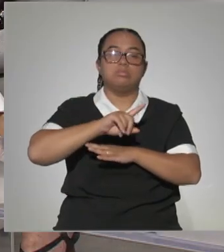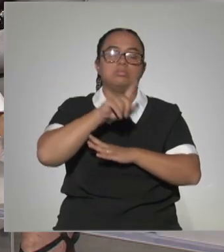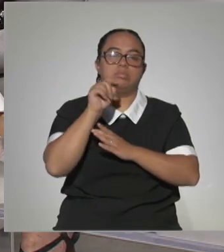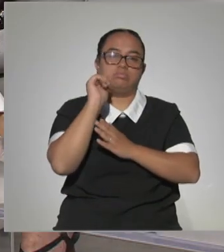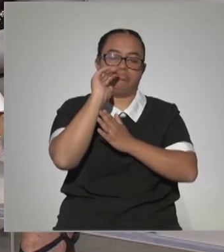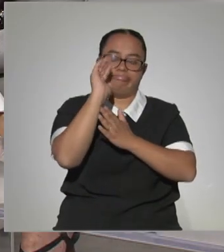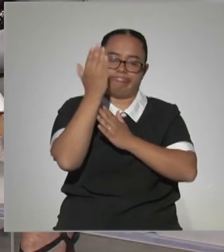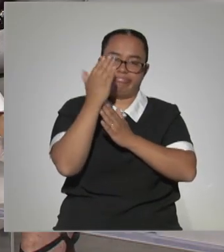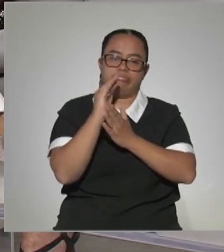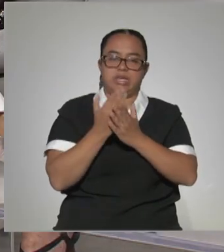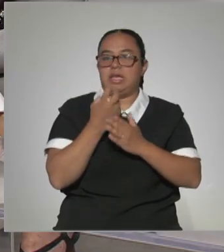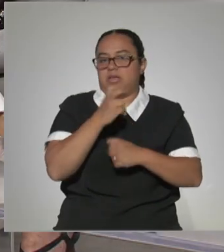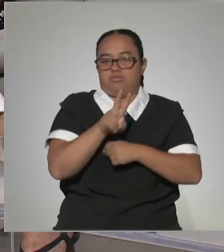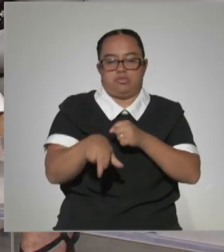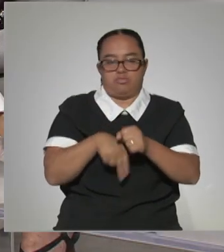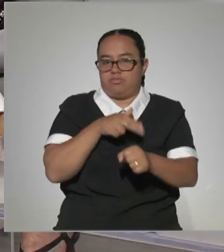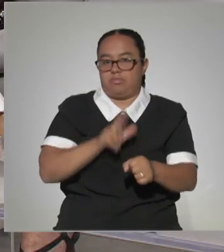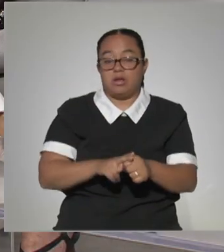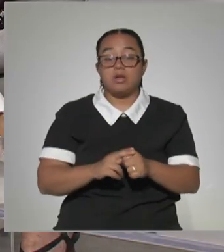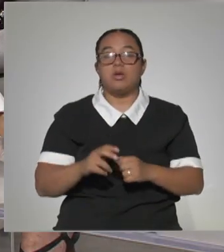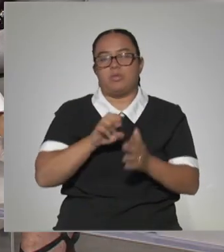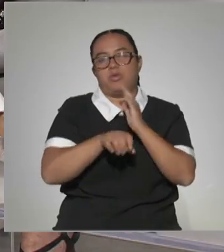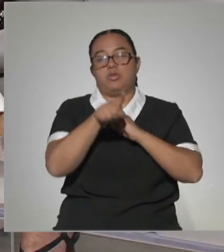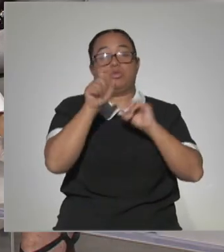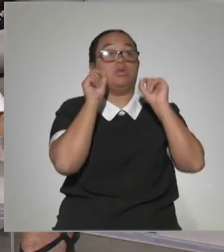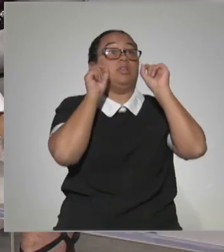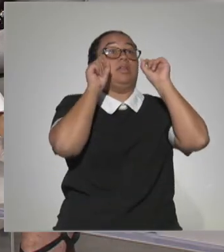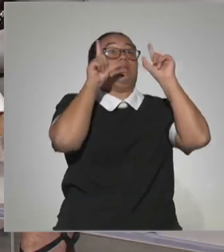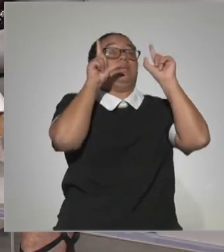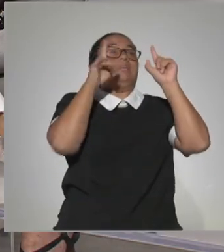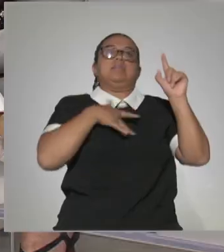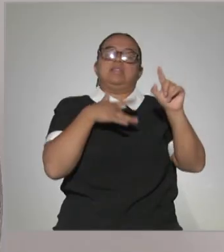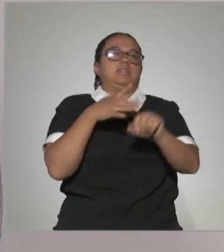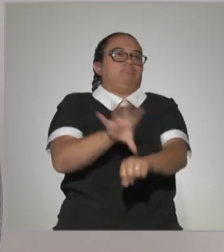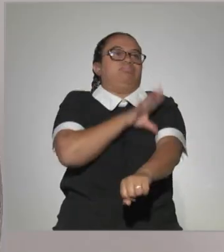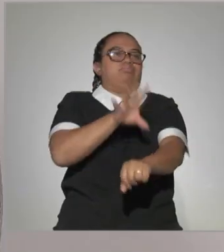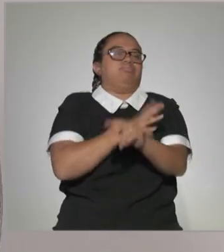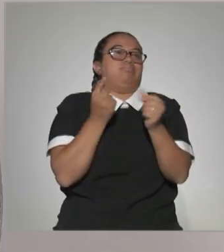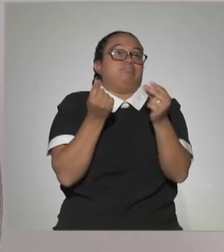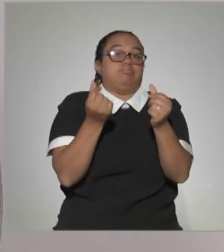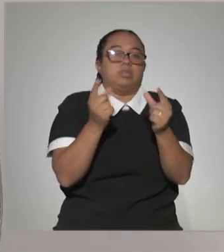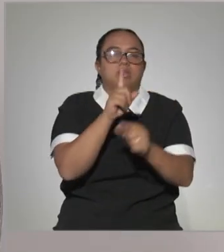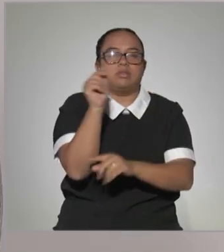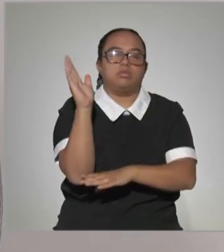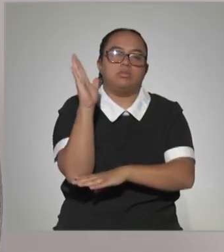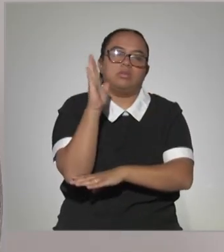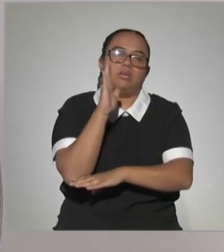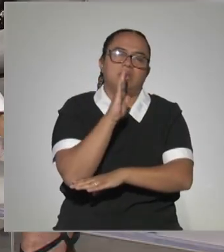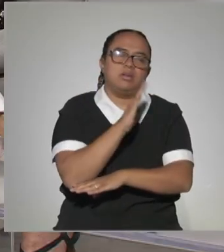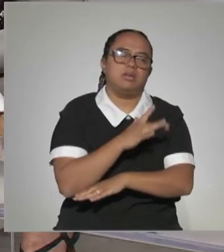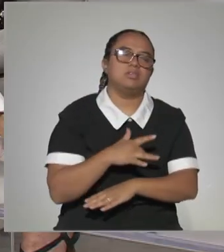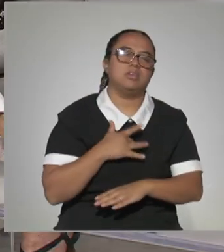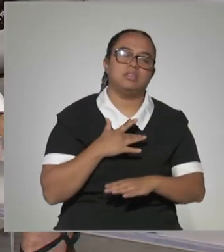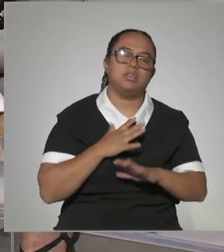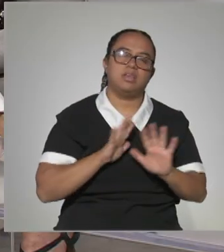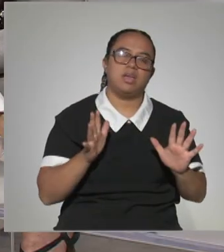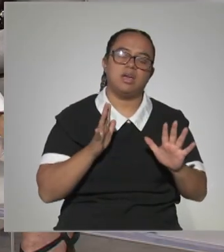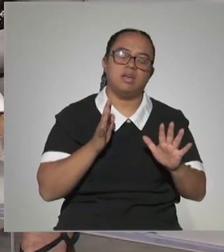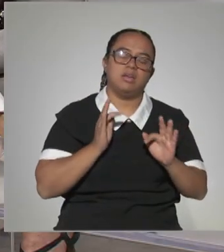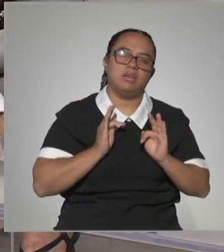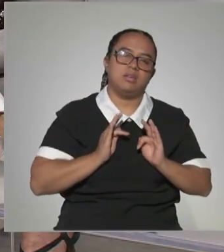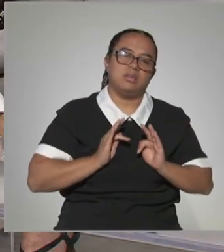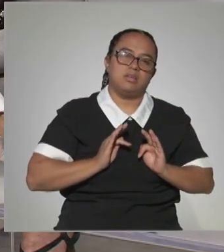tiempo. Es lo habitual, de hecho, por eso normalmente cuando despertamos pues, estamos muy energéticos y conforme pasa el tiempo, ¿no? Nos vamos como relajando,